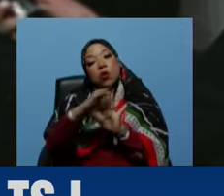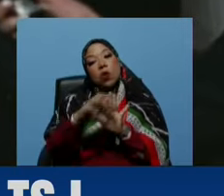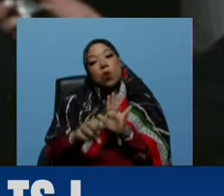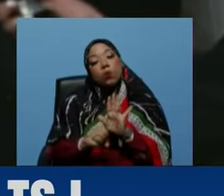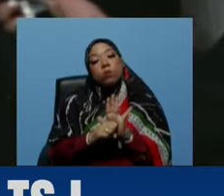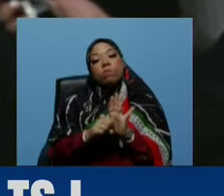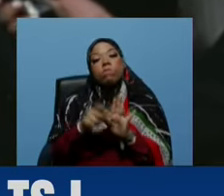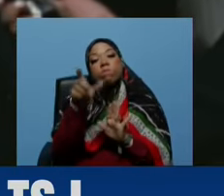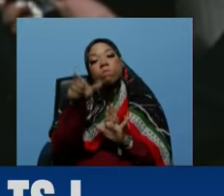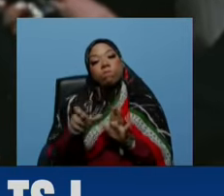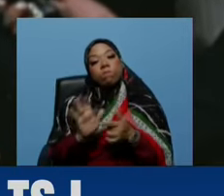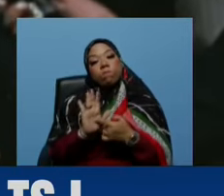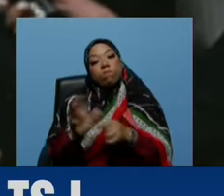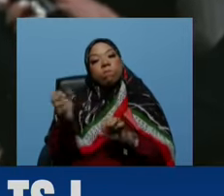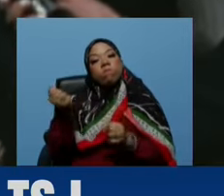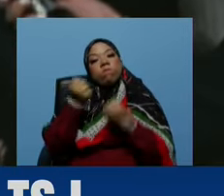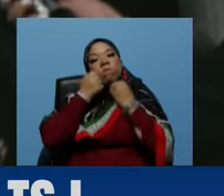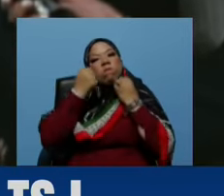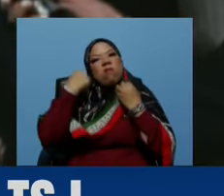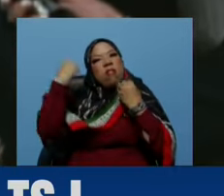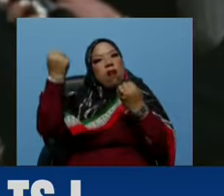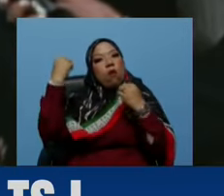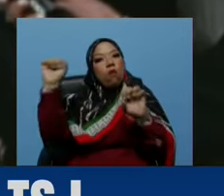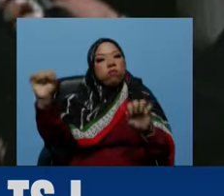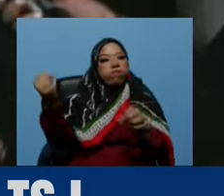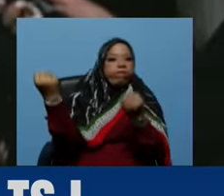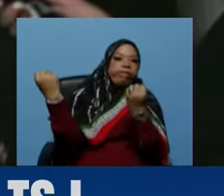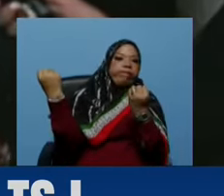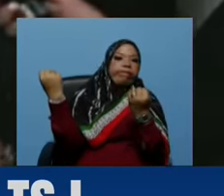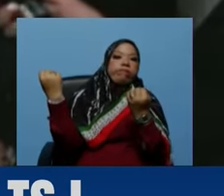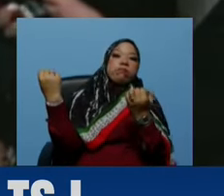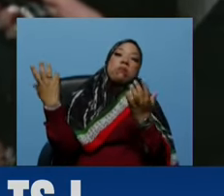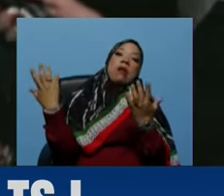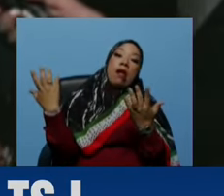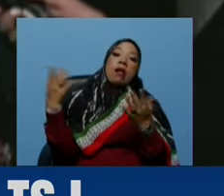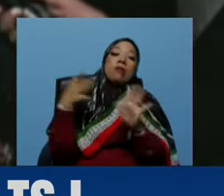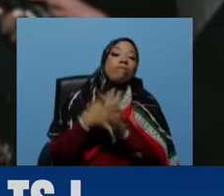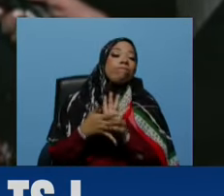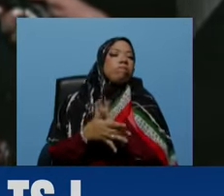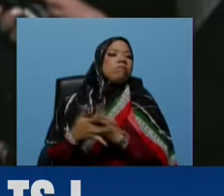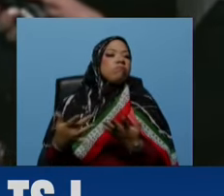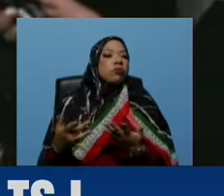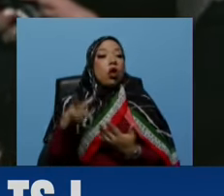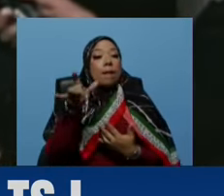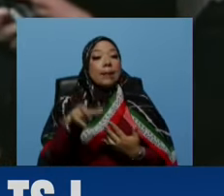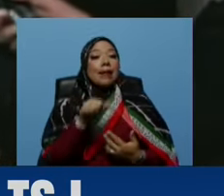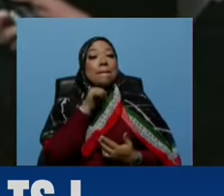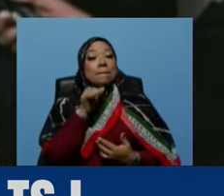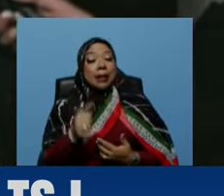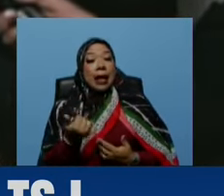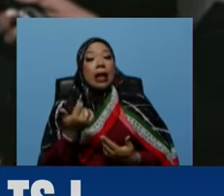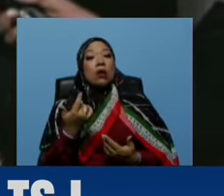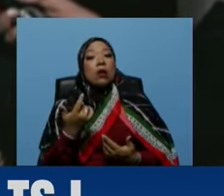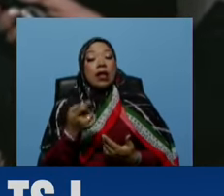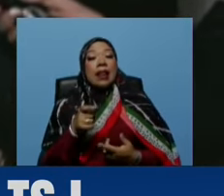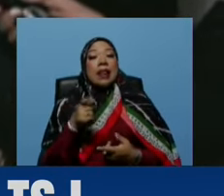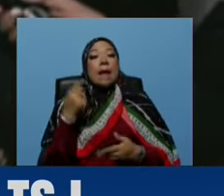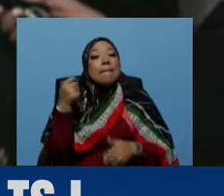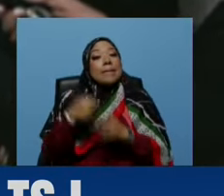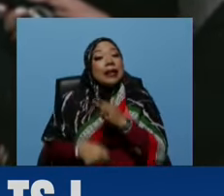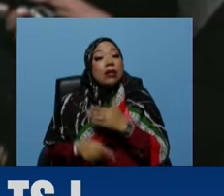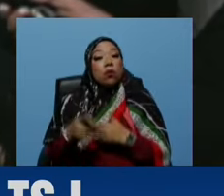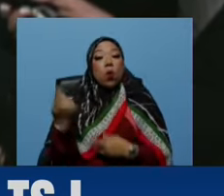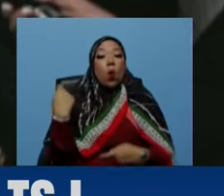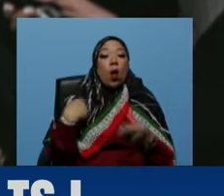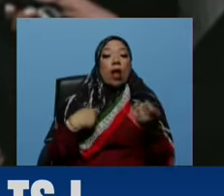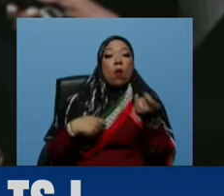contumacia y la rebeldía. Y la contumacia y rebeldía, déjenme decirles también, puede acarrear que tanto la vindicta pública